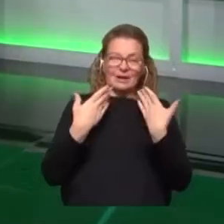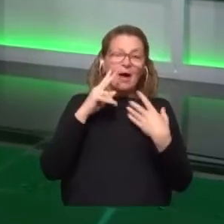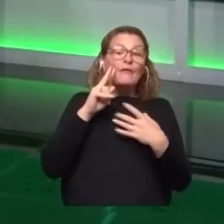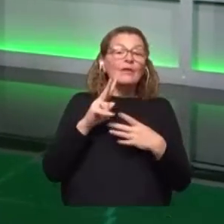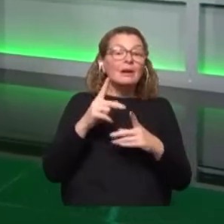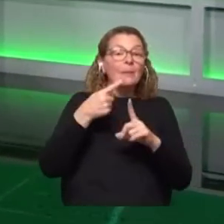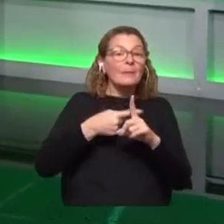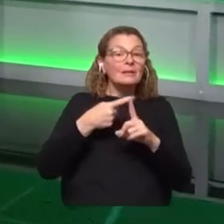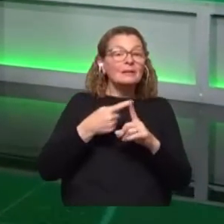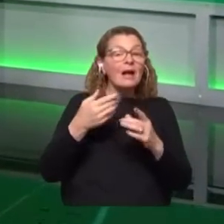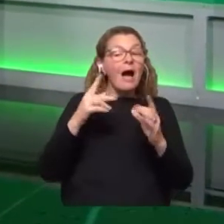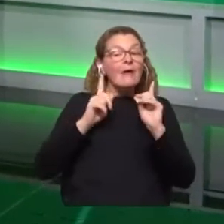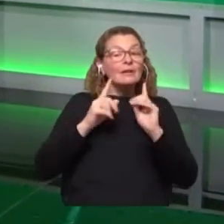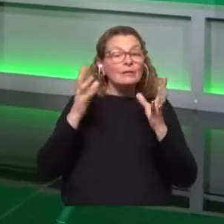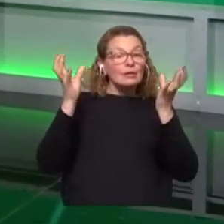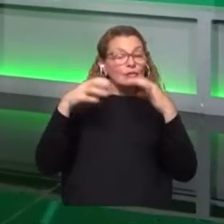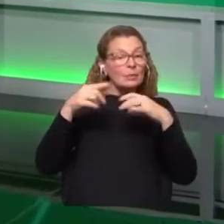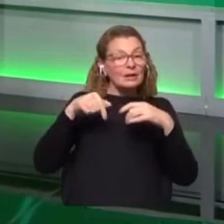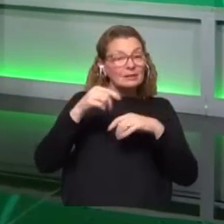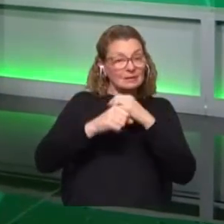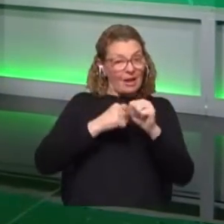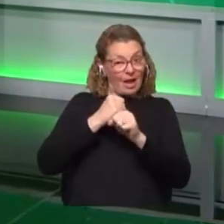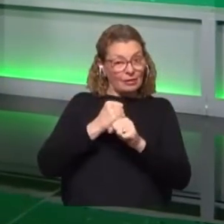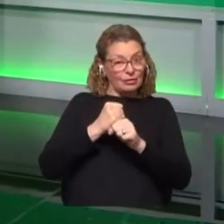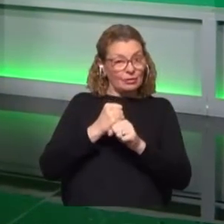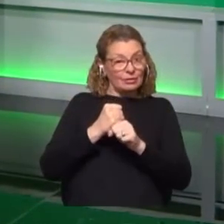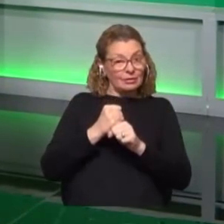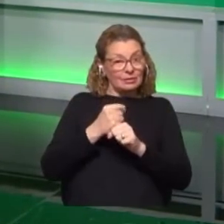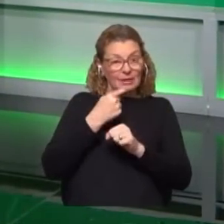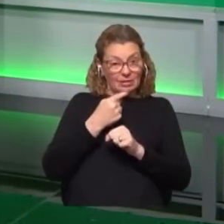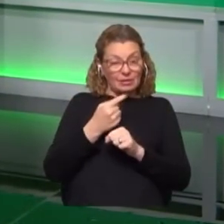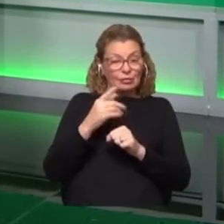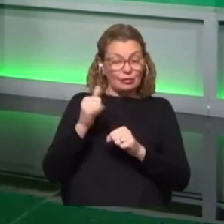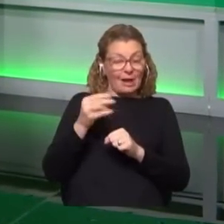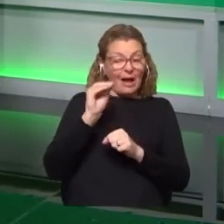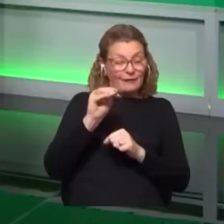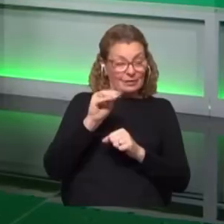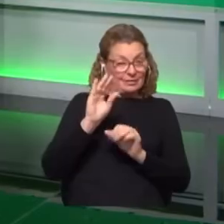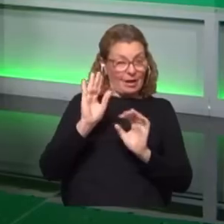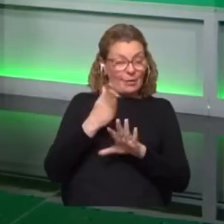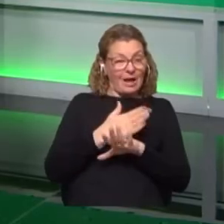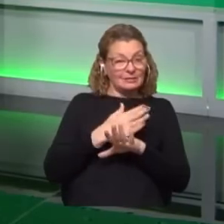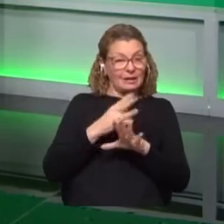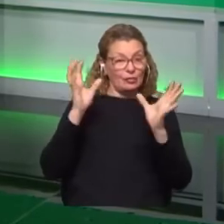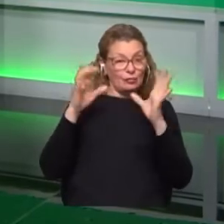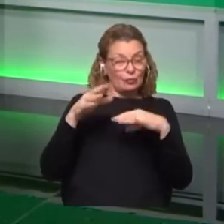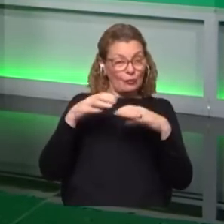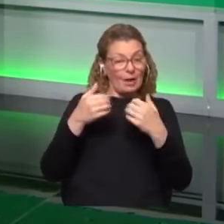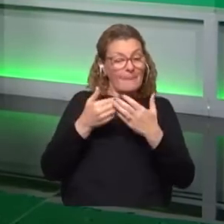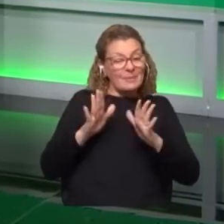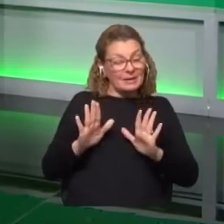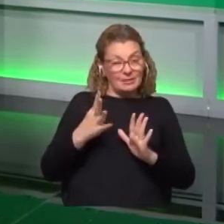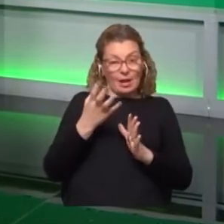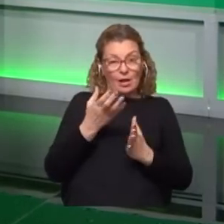suele venir con lluvias y en este año en particular se ha dicho ya se ha venido advirtiendo que vamos a tener por lo menos un comienzo